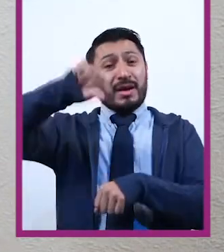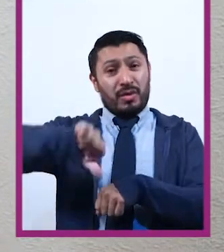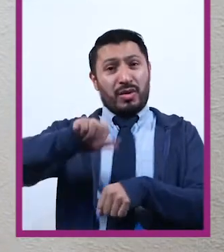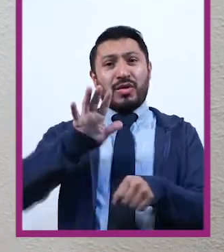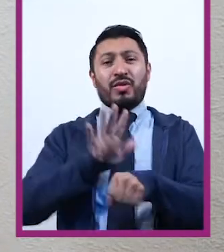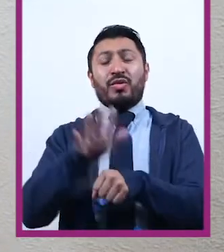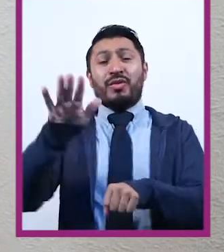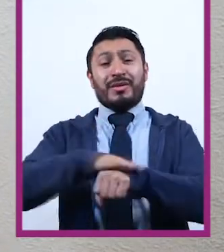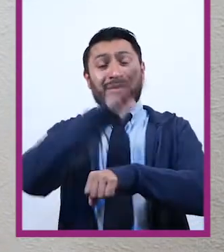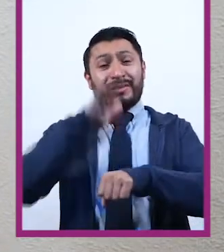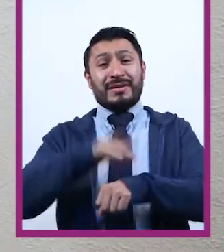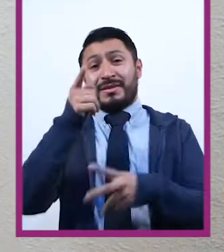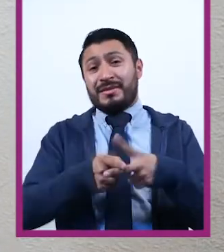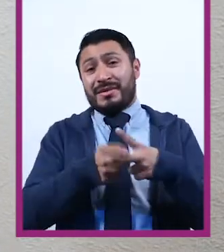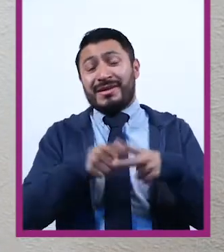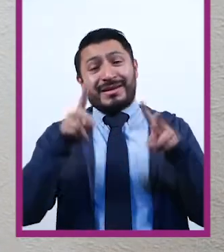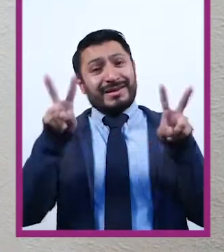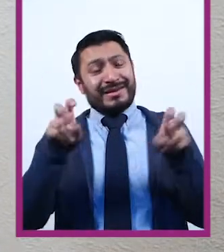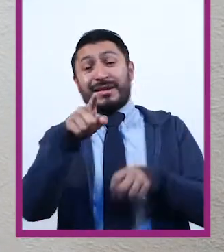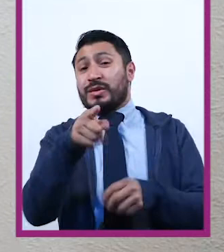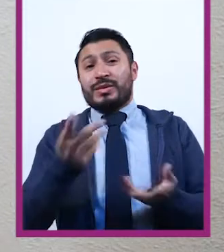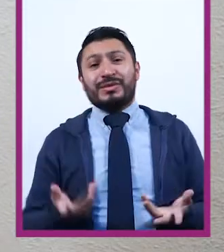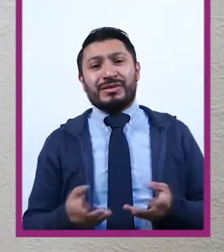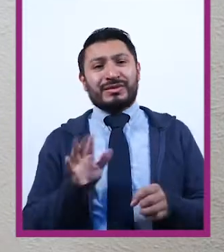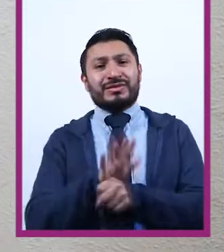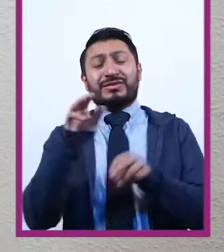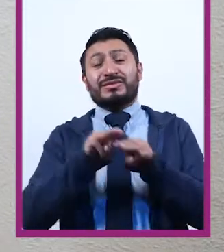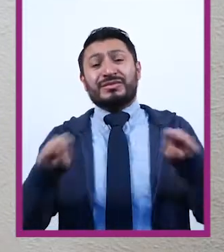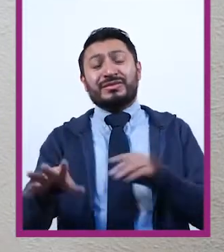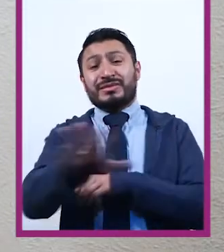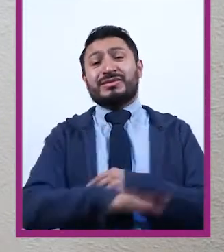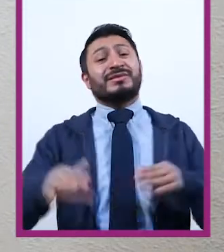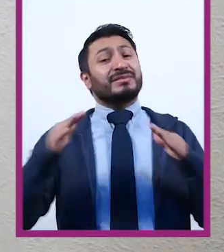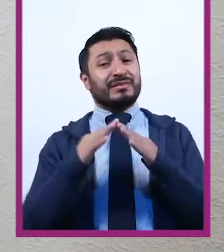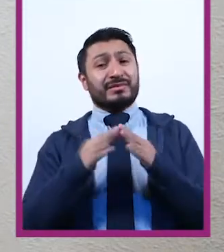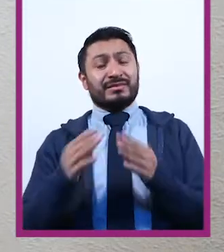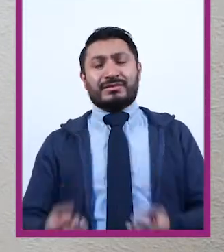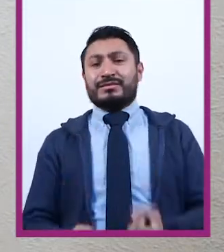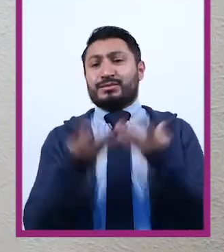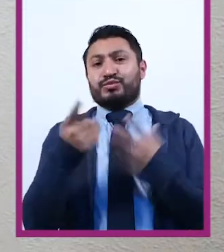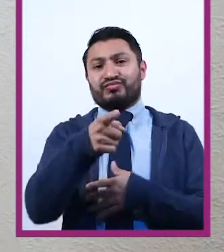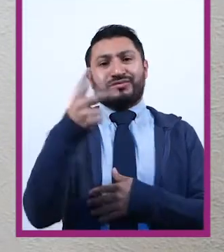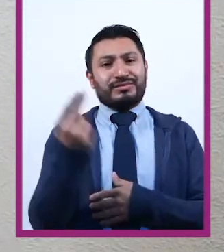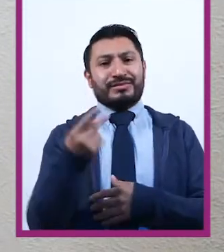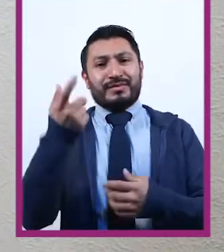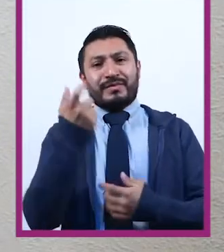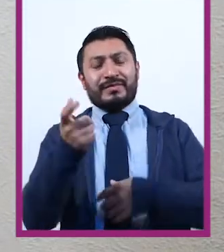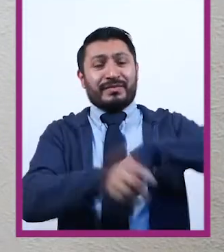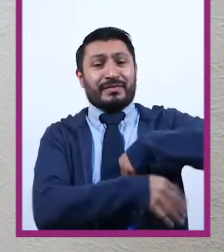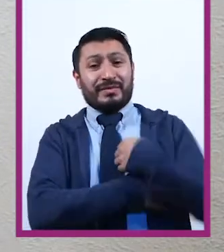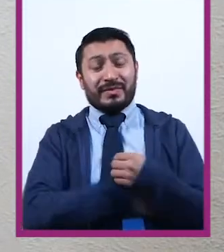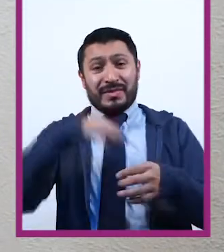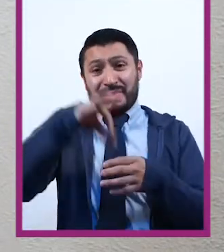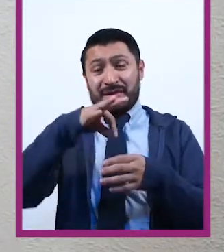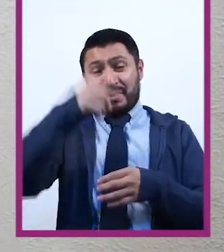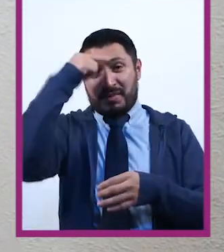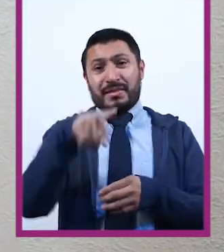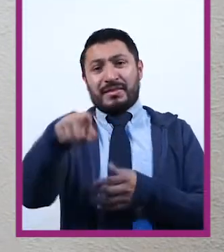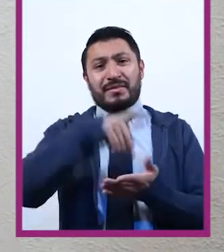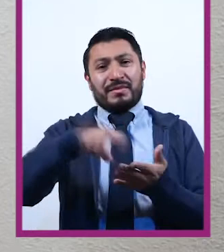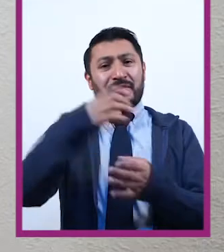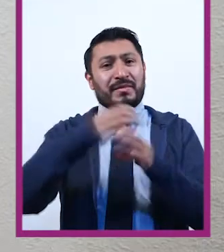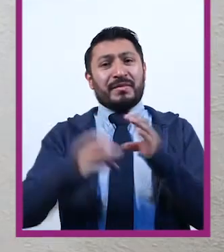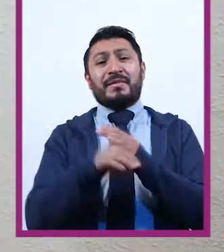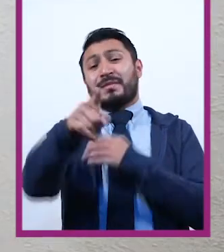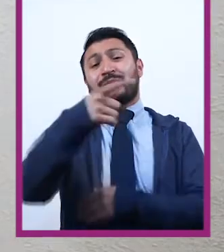¿Qué calificación sacaste en matemáticas? ¿Cuántos metros mide tu terreno? ¿Cuánto necesitas ahorrar para comprarte lo que más